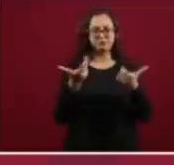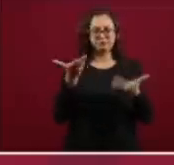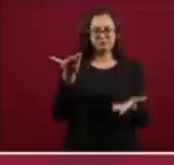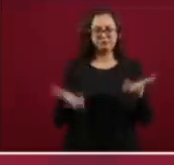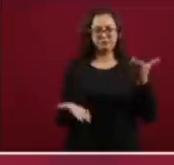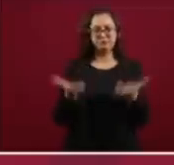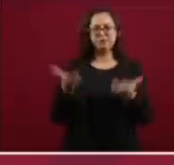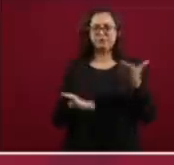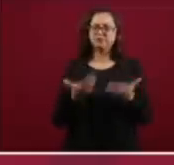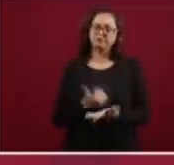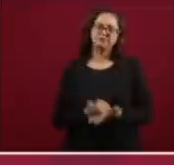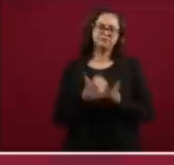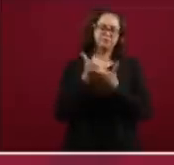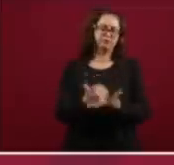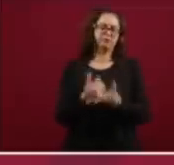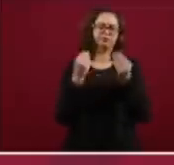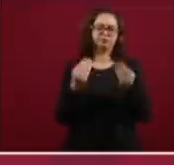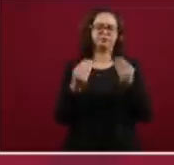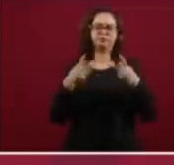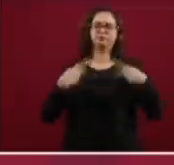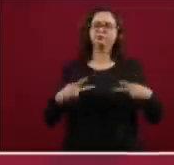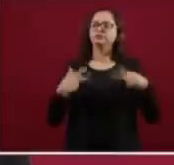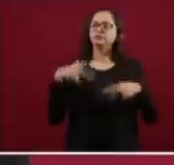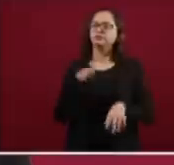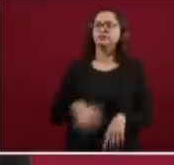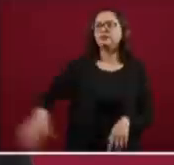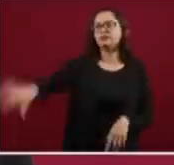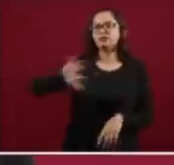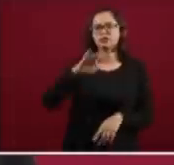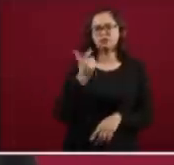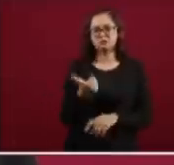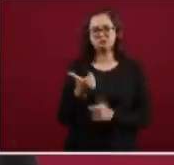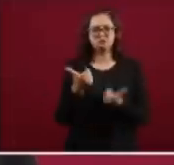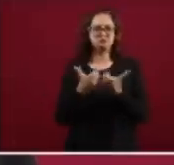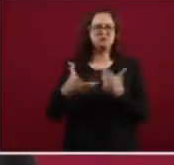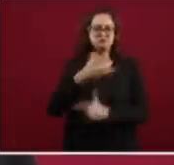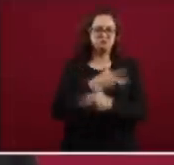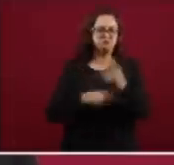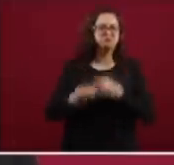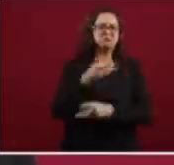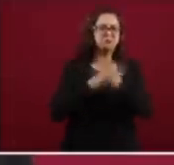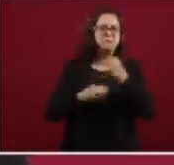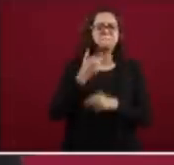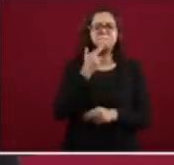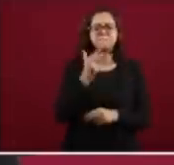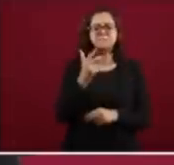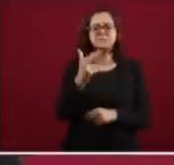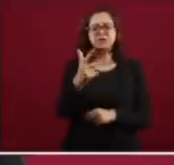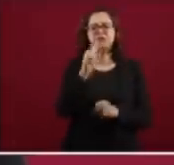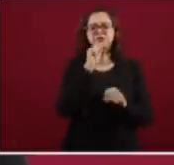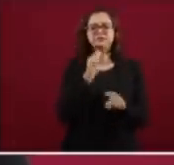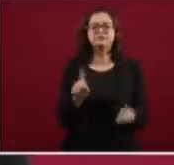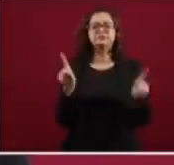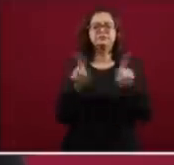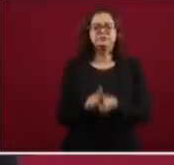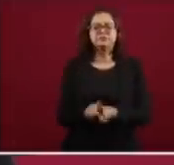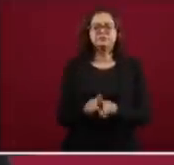mucho a la economía popular y también a